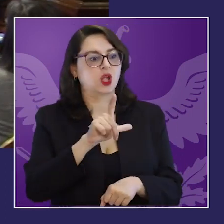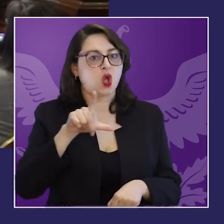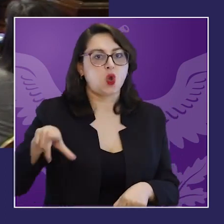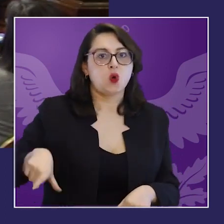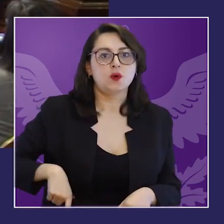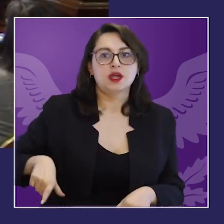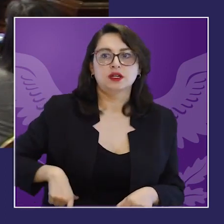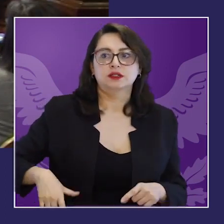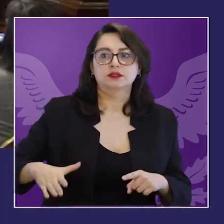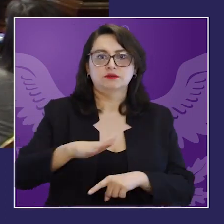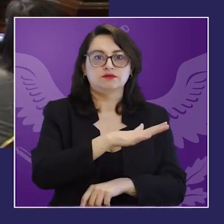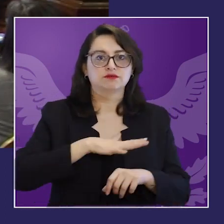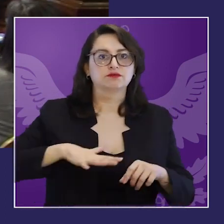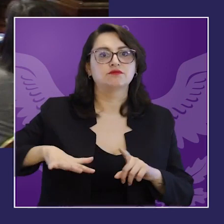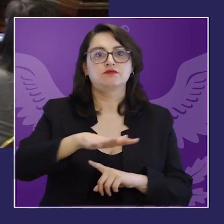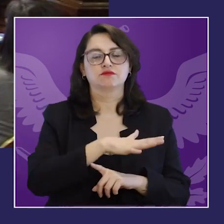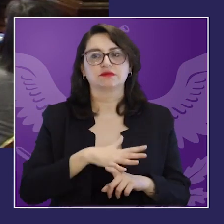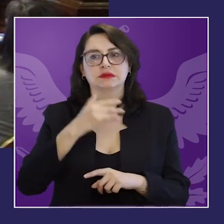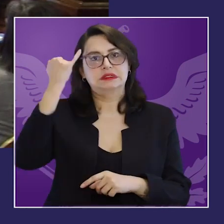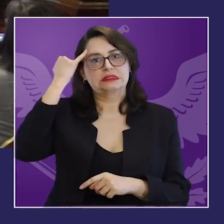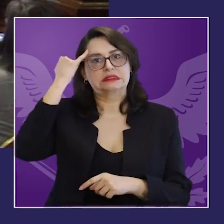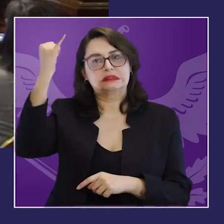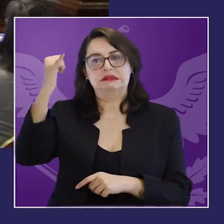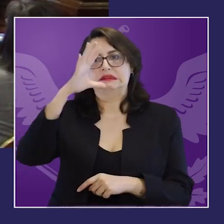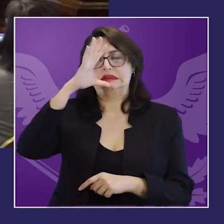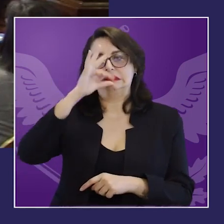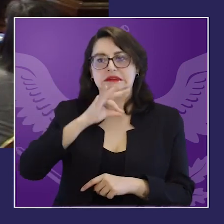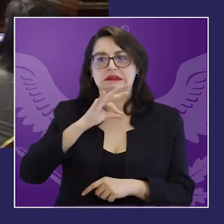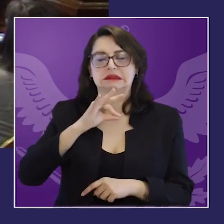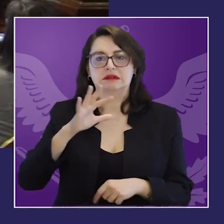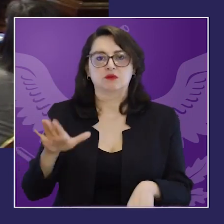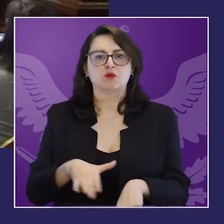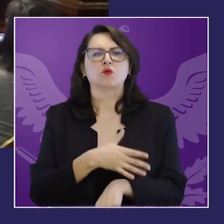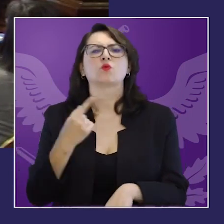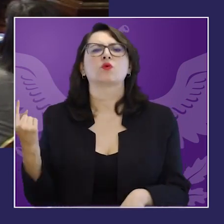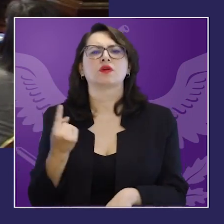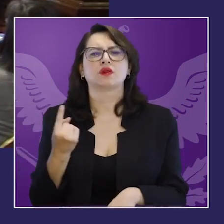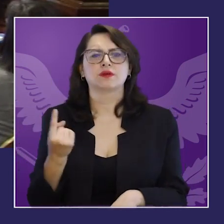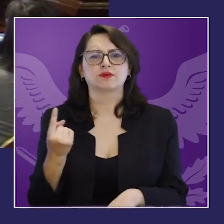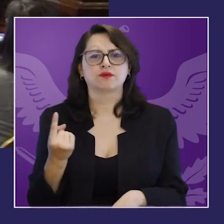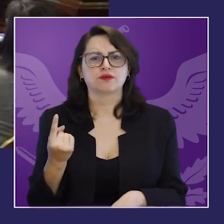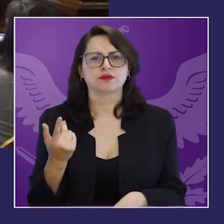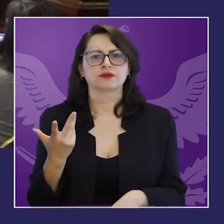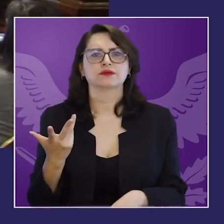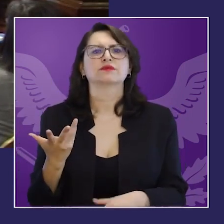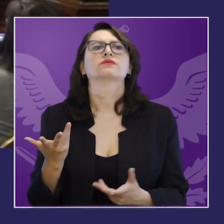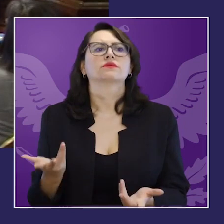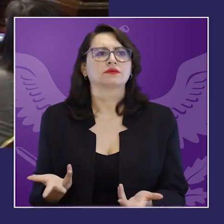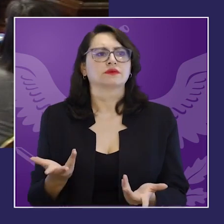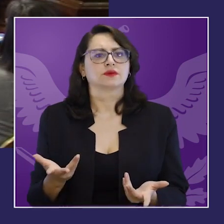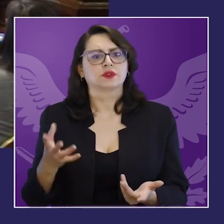digamos, del establecimiento de la responsabilidad del Estado en torno a estas circunstancias, este caso es paradigmático porque la